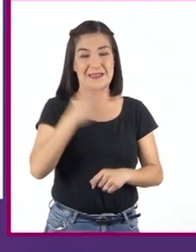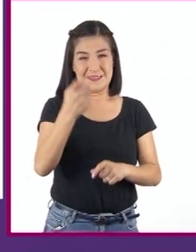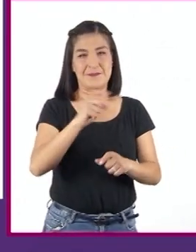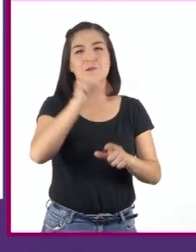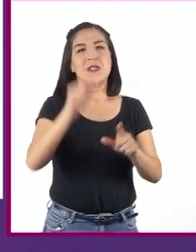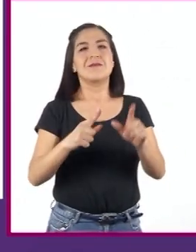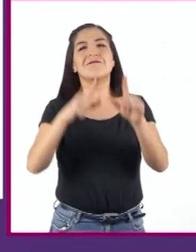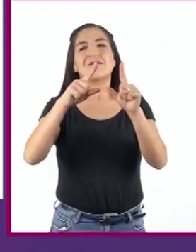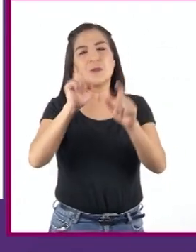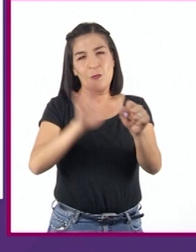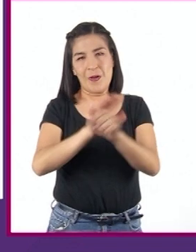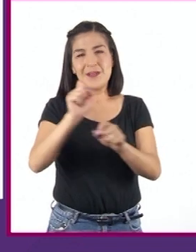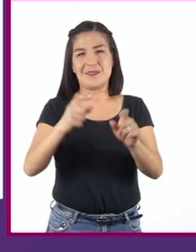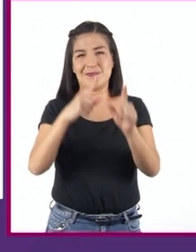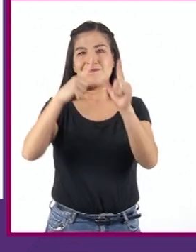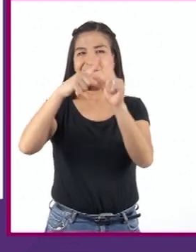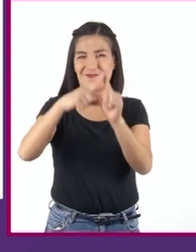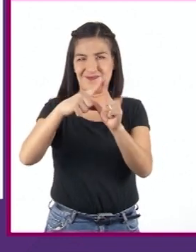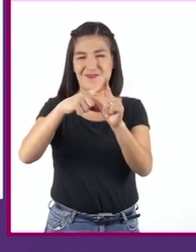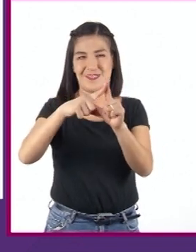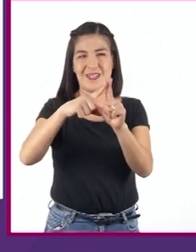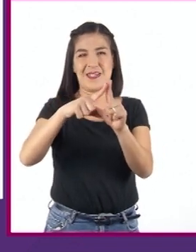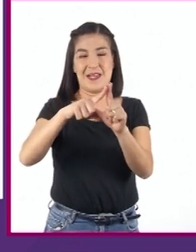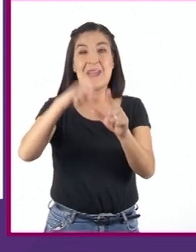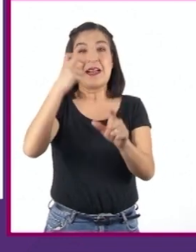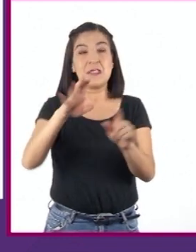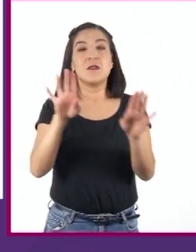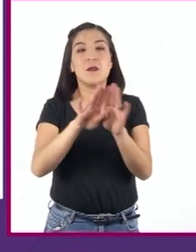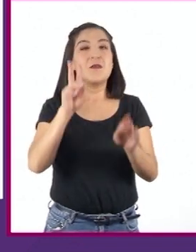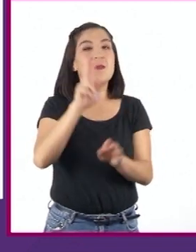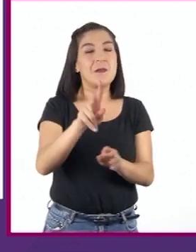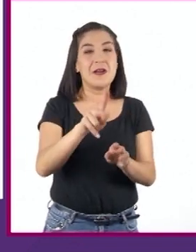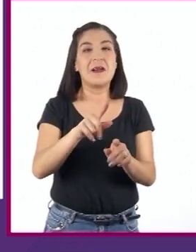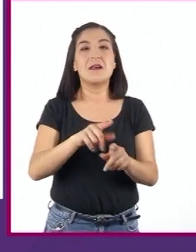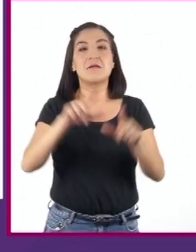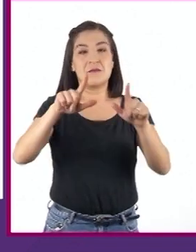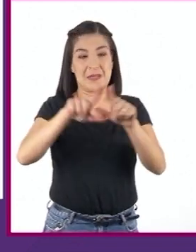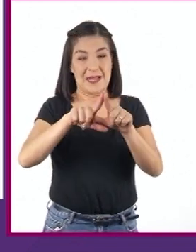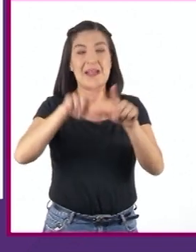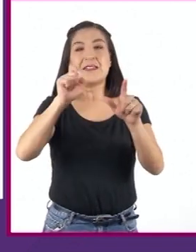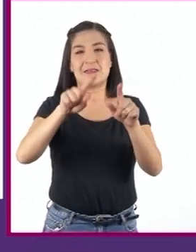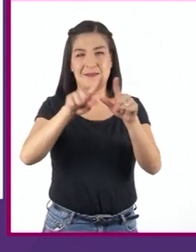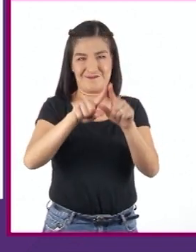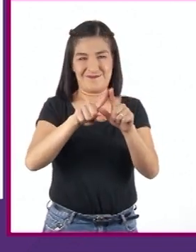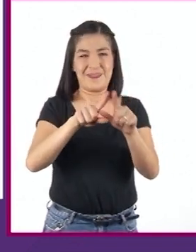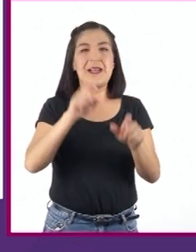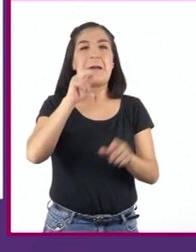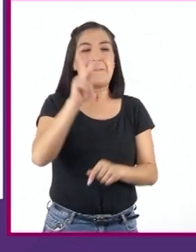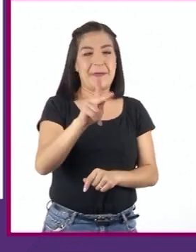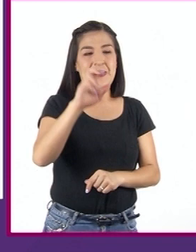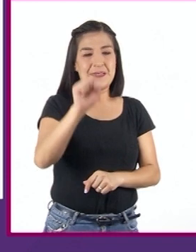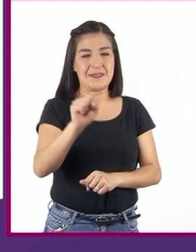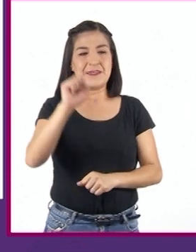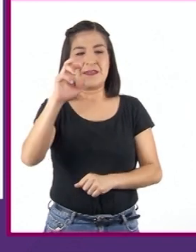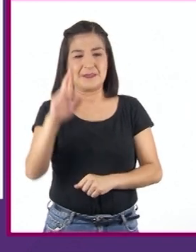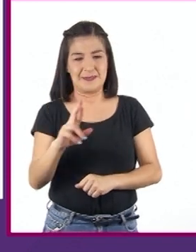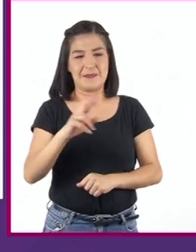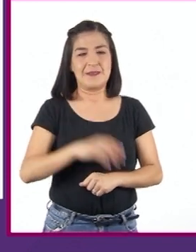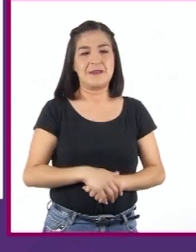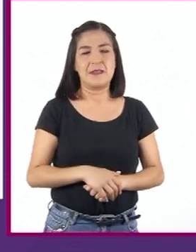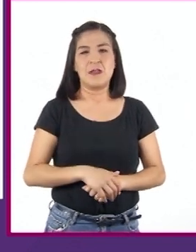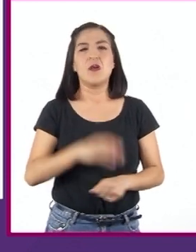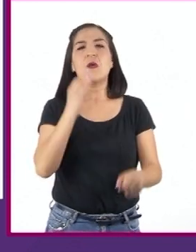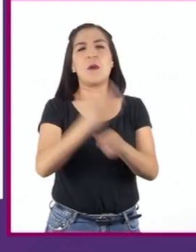Seleccionemos alguno de los triángulos rectángulos, en este caso, el triángulo PSR, para utilizar